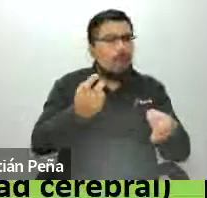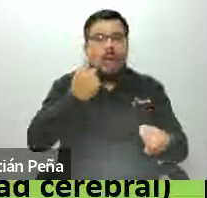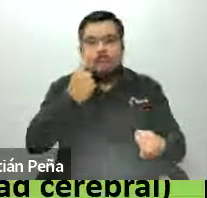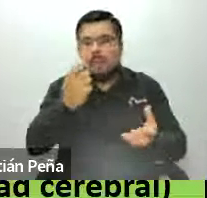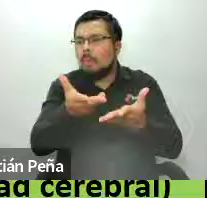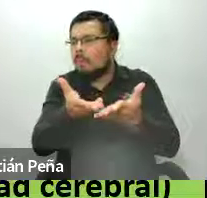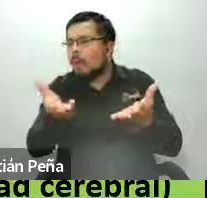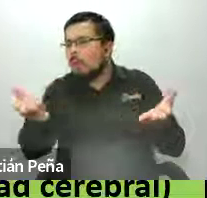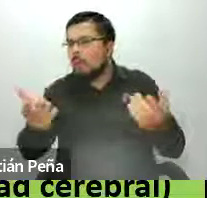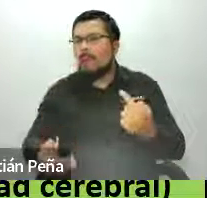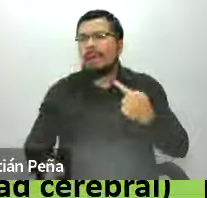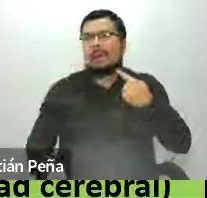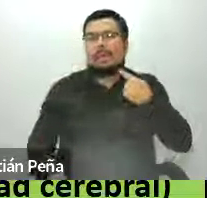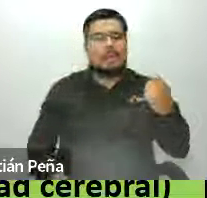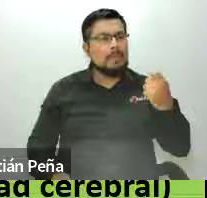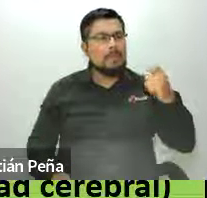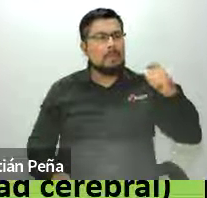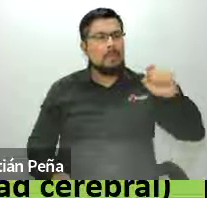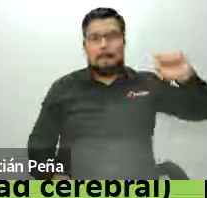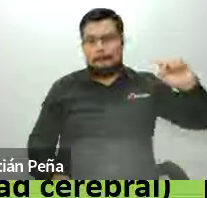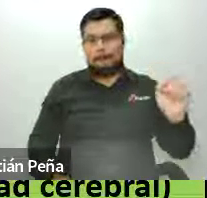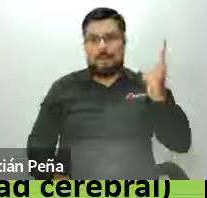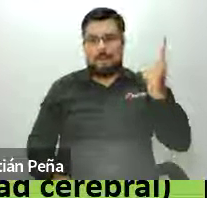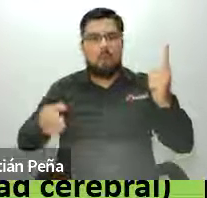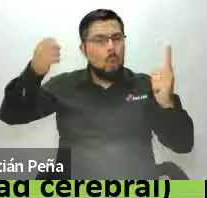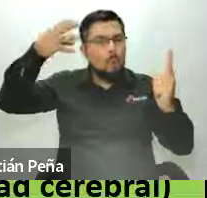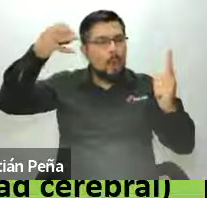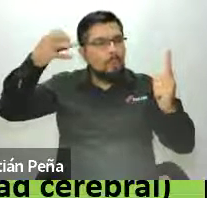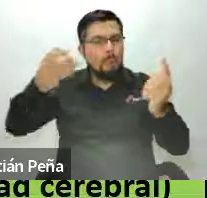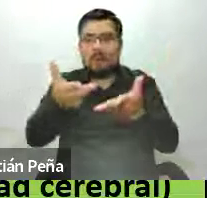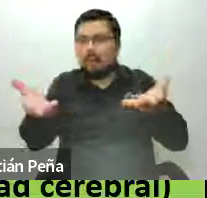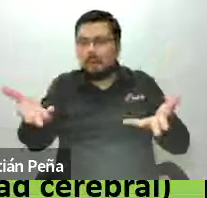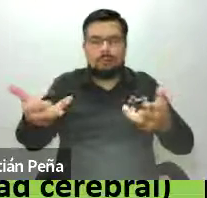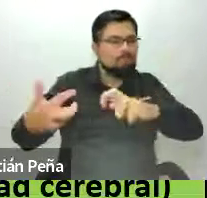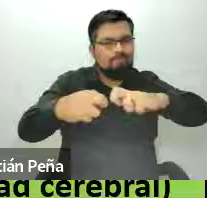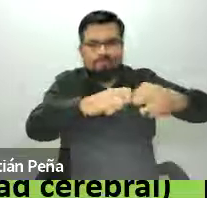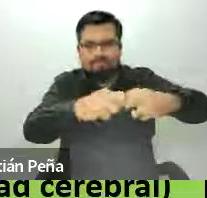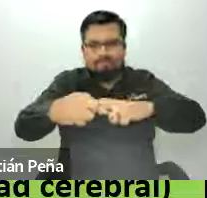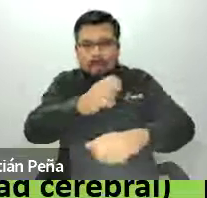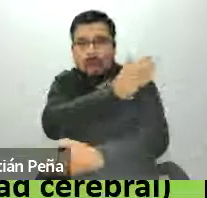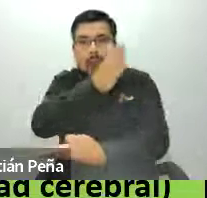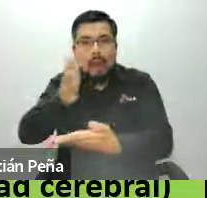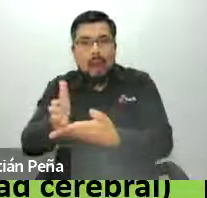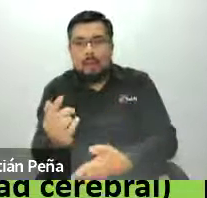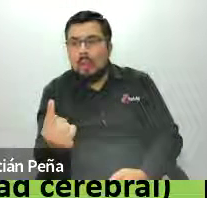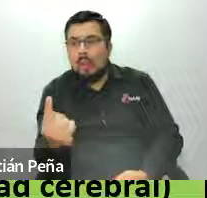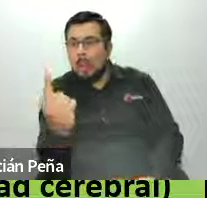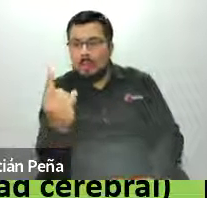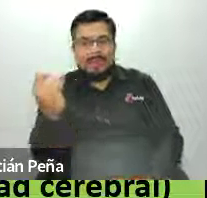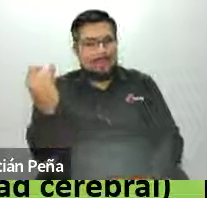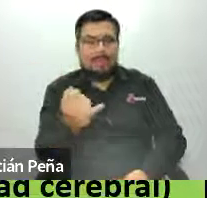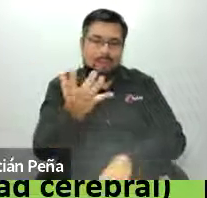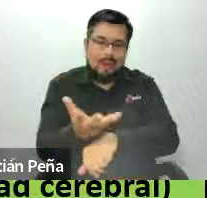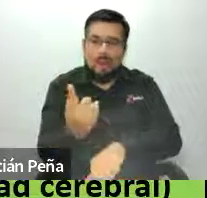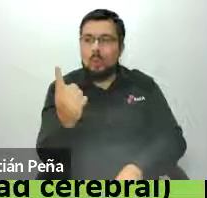es relevante para el aprendizaje? Y así discutían hasta que siempre hay alguien